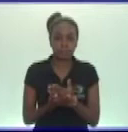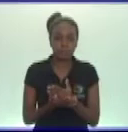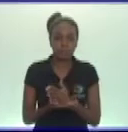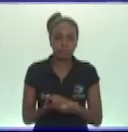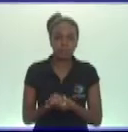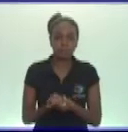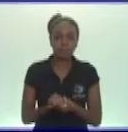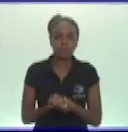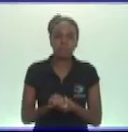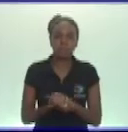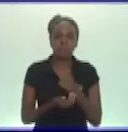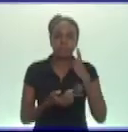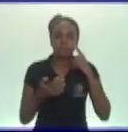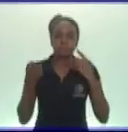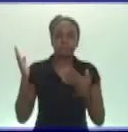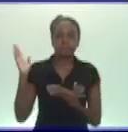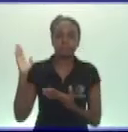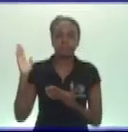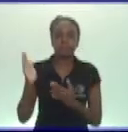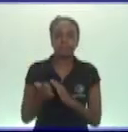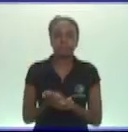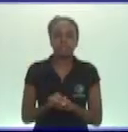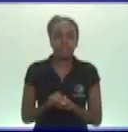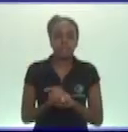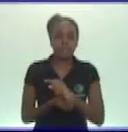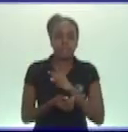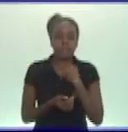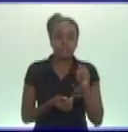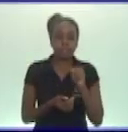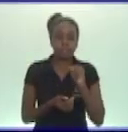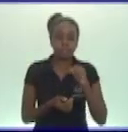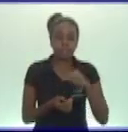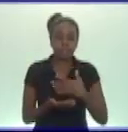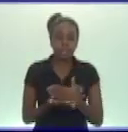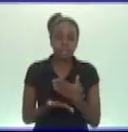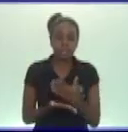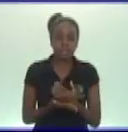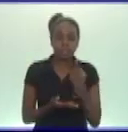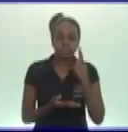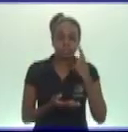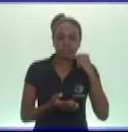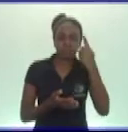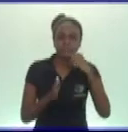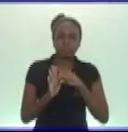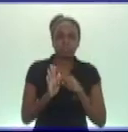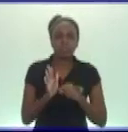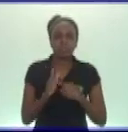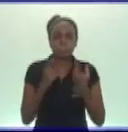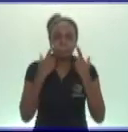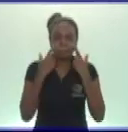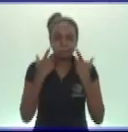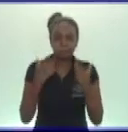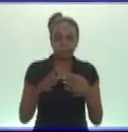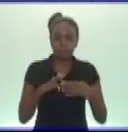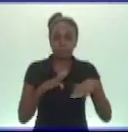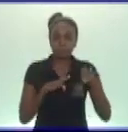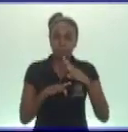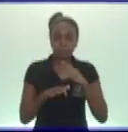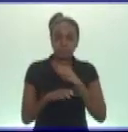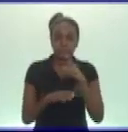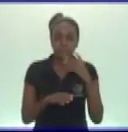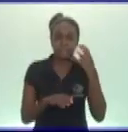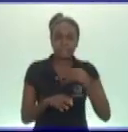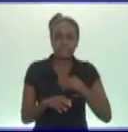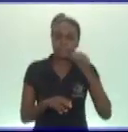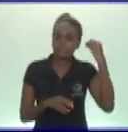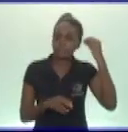la metamorfosis de Franz Kafka y vamos a ver algunos de los elementos que son esenciales y que ustedes deben tener en cuenta para el